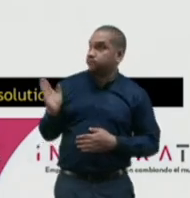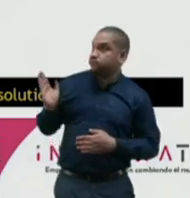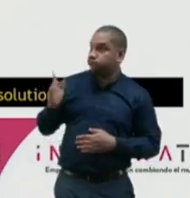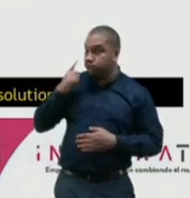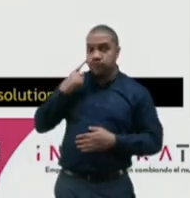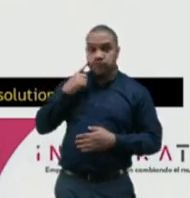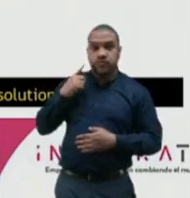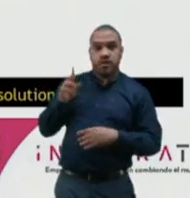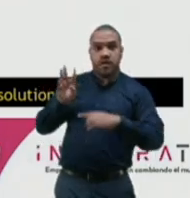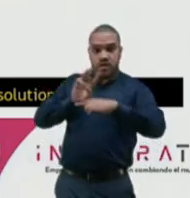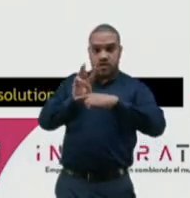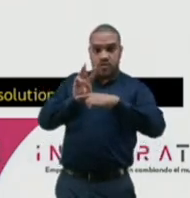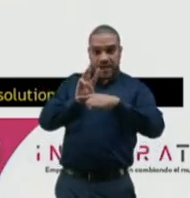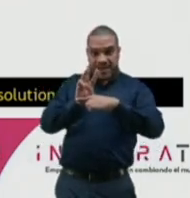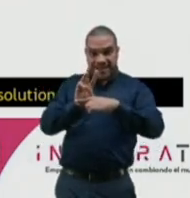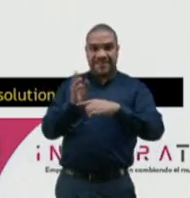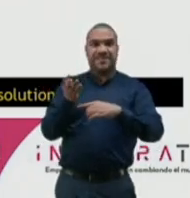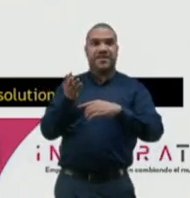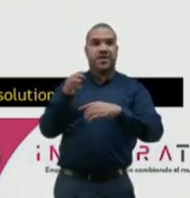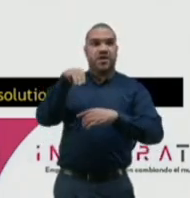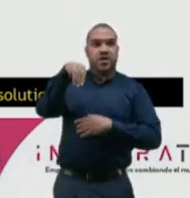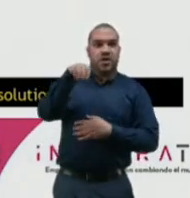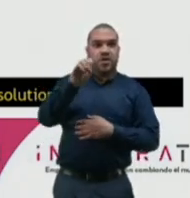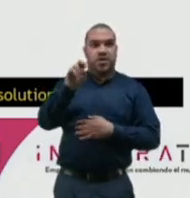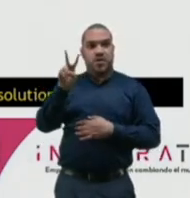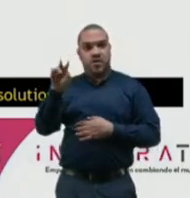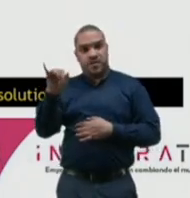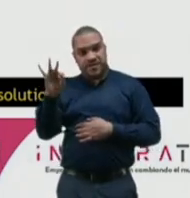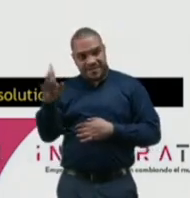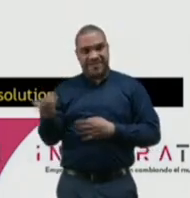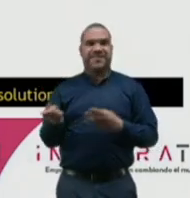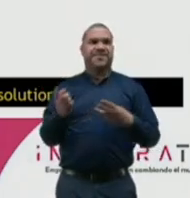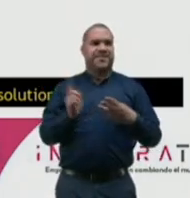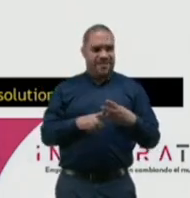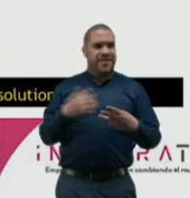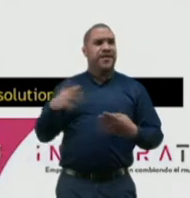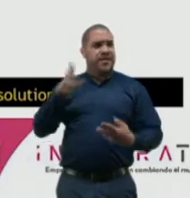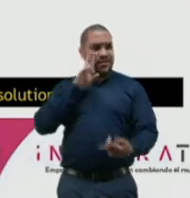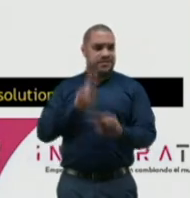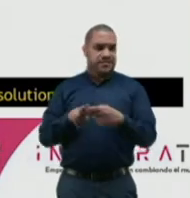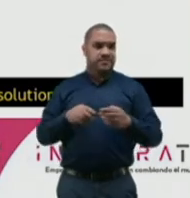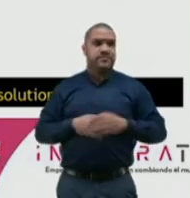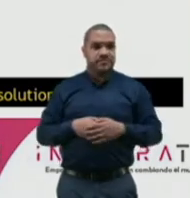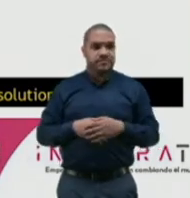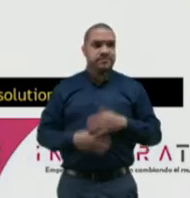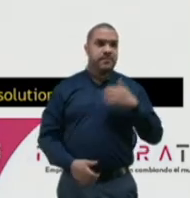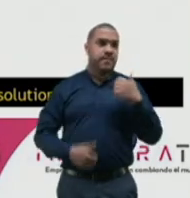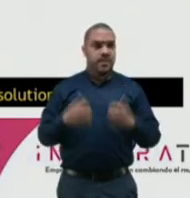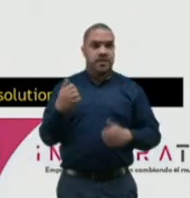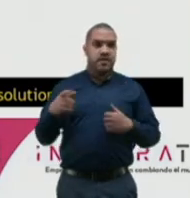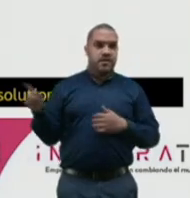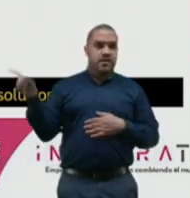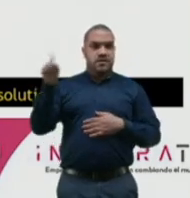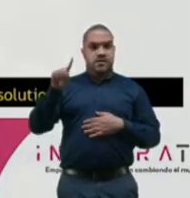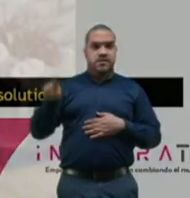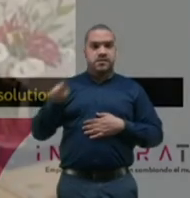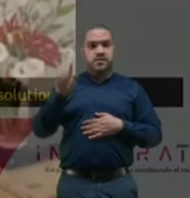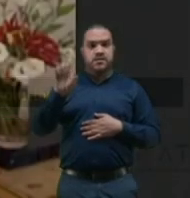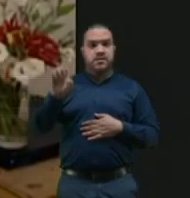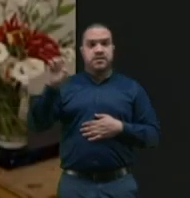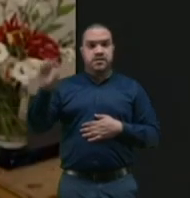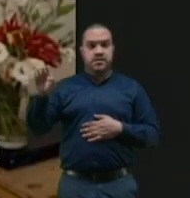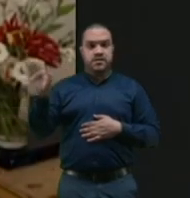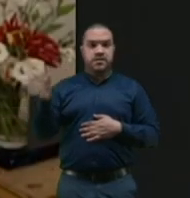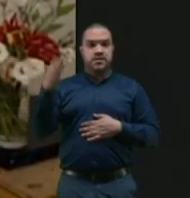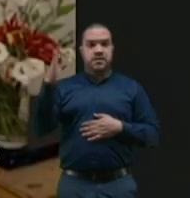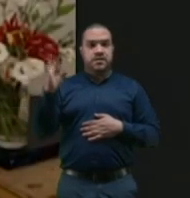lo conocemos. ¿Cuál además es relevante para América Latina? Es C3. Es muy relevante en Colombia y en muchos